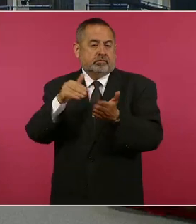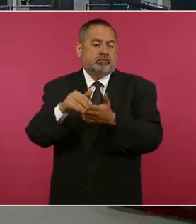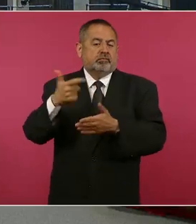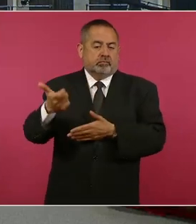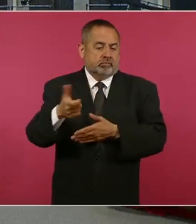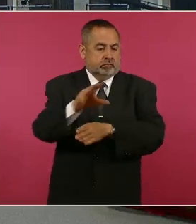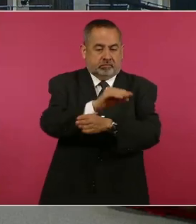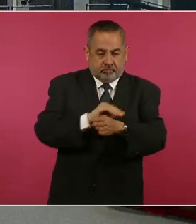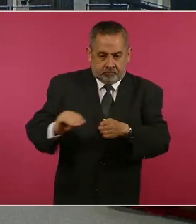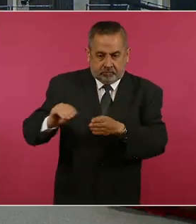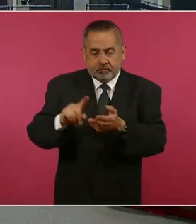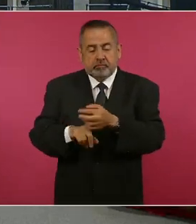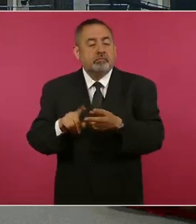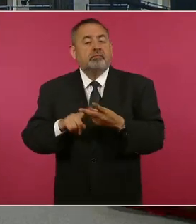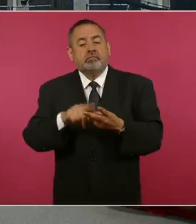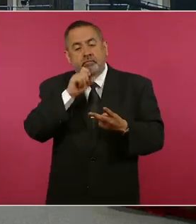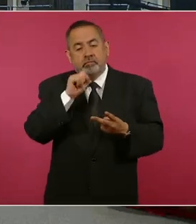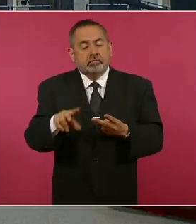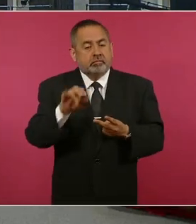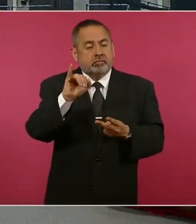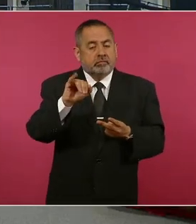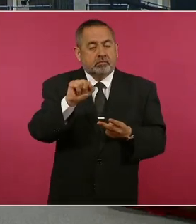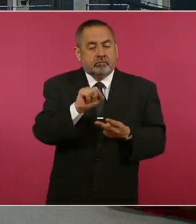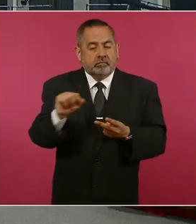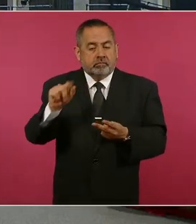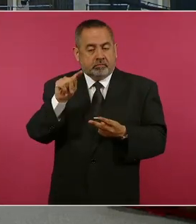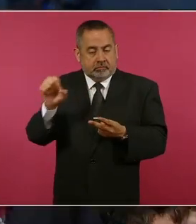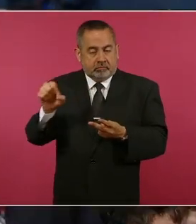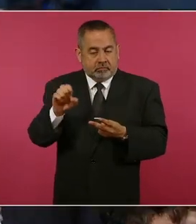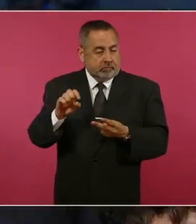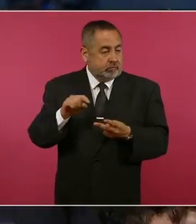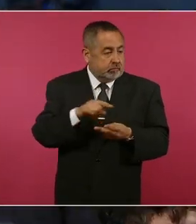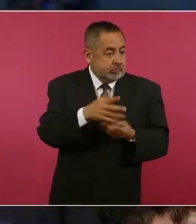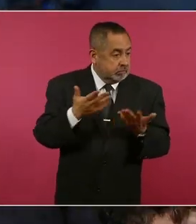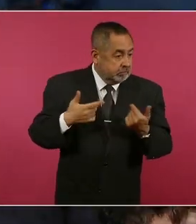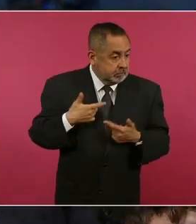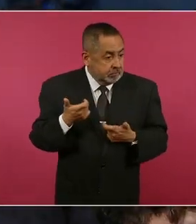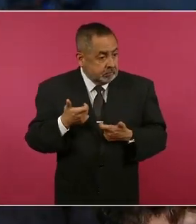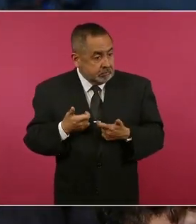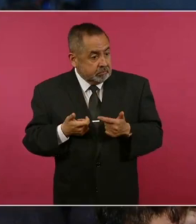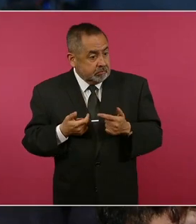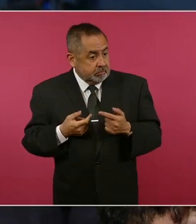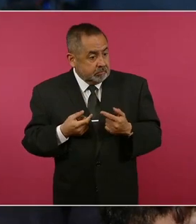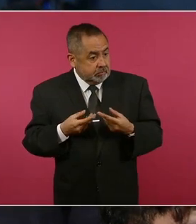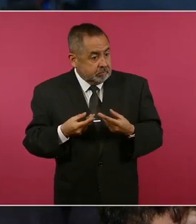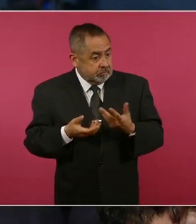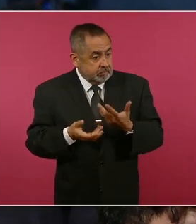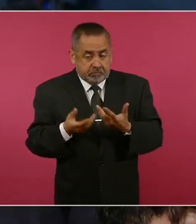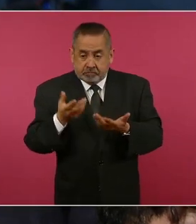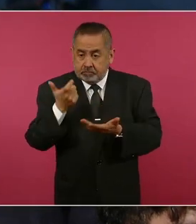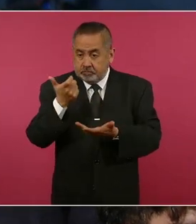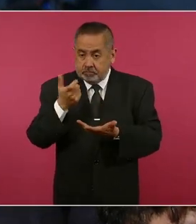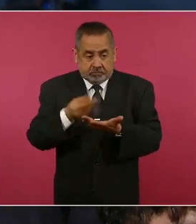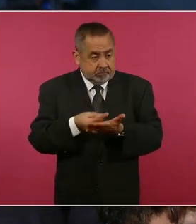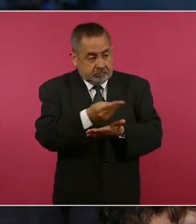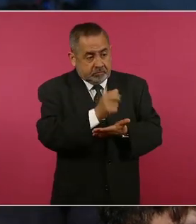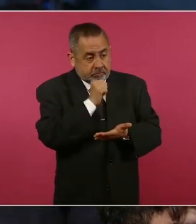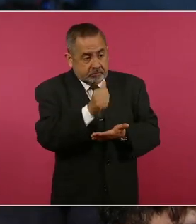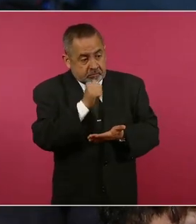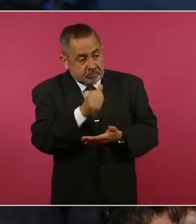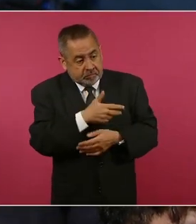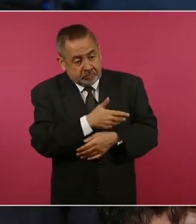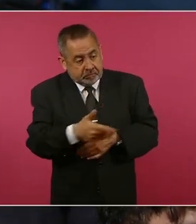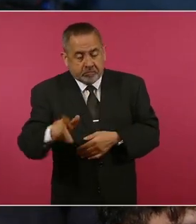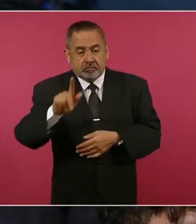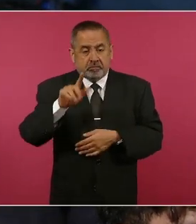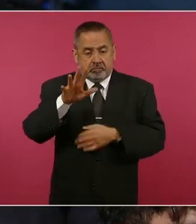y las del ISSSTE, cuando sean personas que no han reclamado su Afore de más de 75